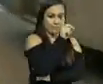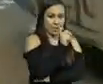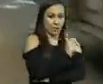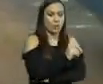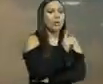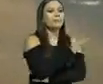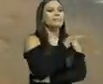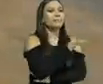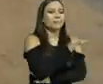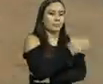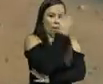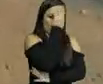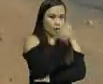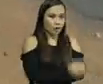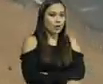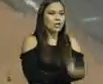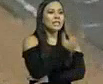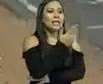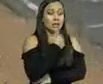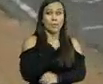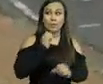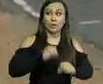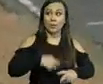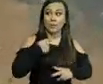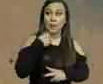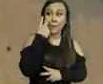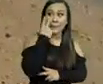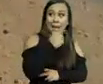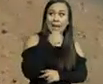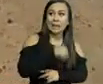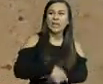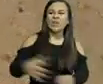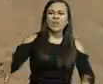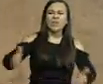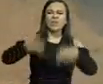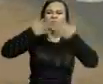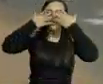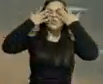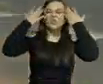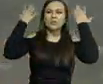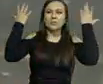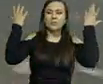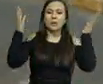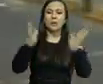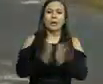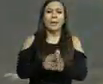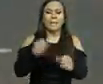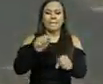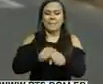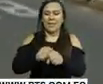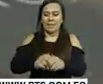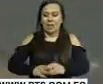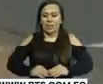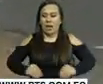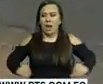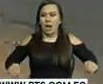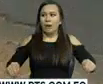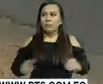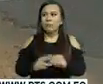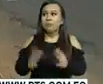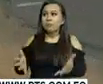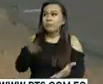y señora muy buen día podemos aquí recibiendo polvo sobre piedra tierra